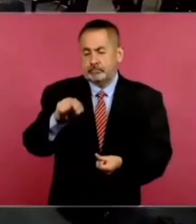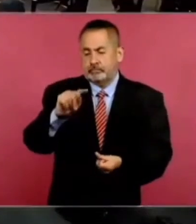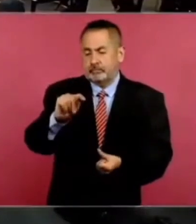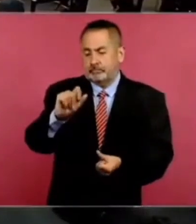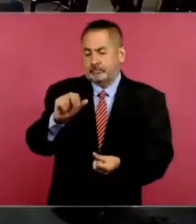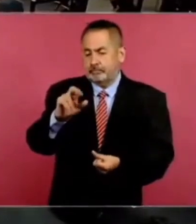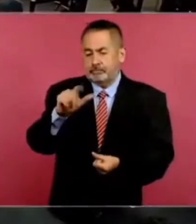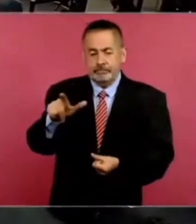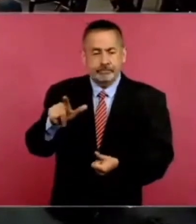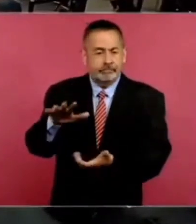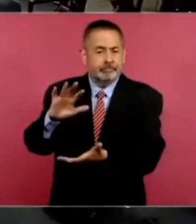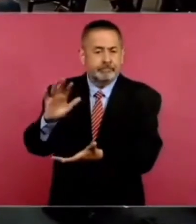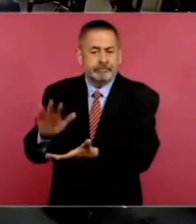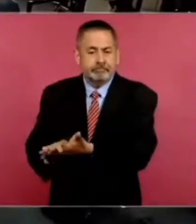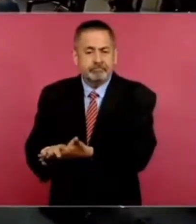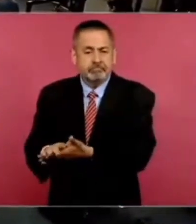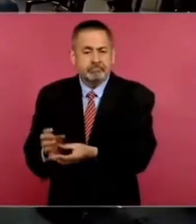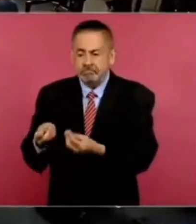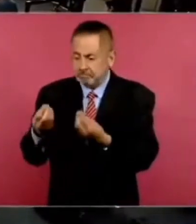lo achicaron,